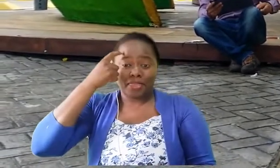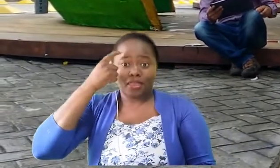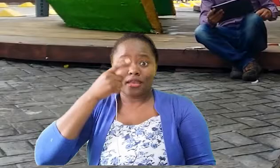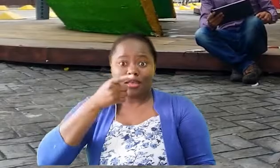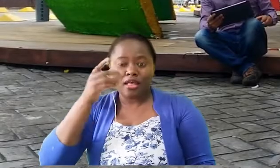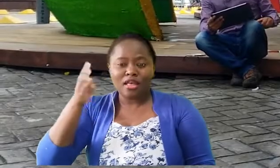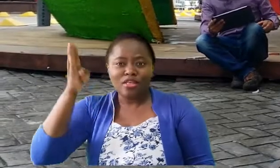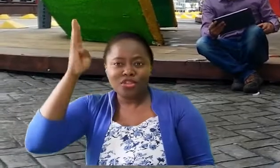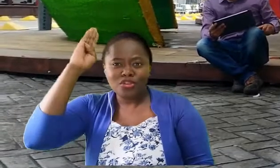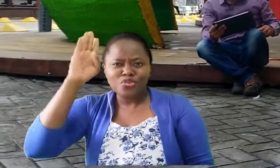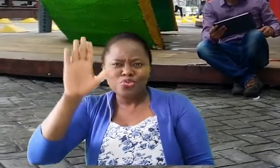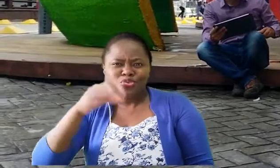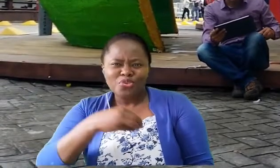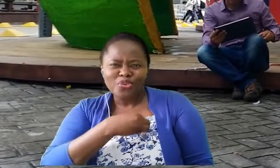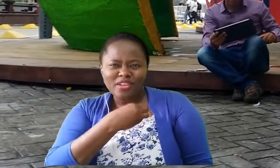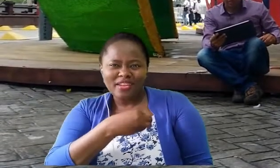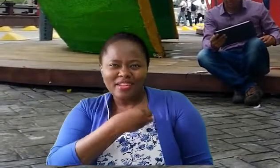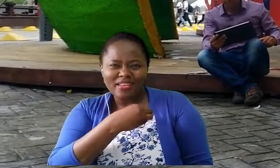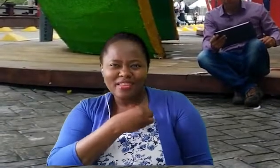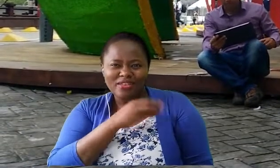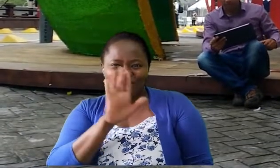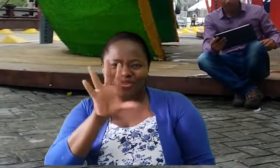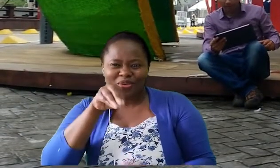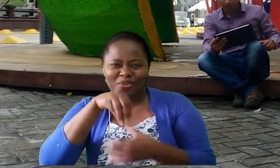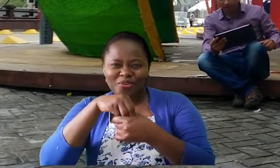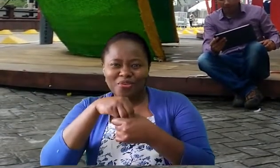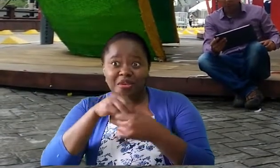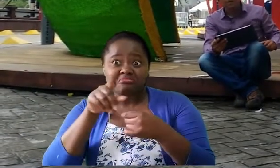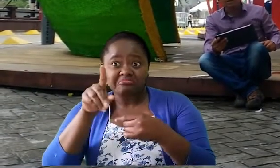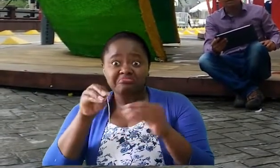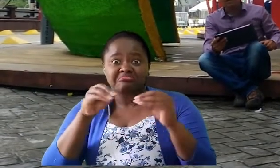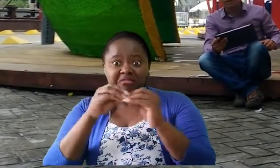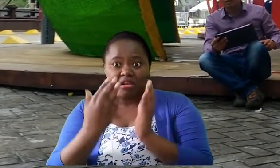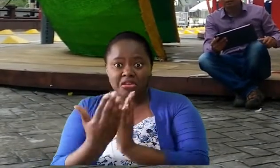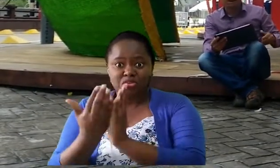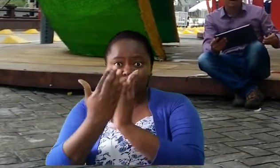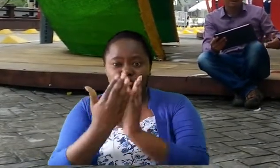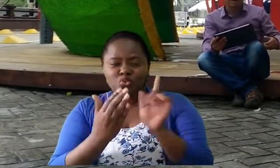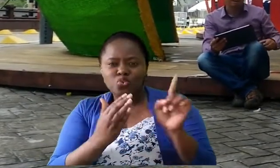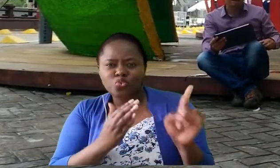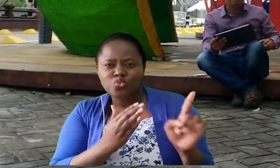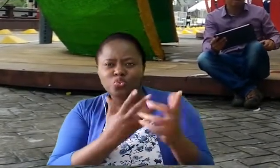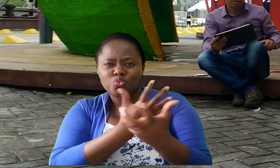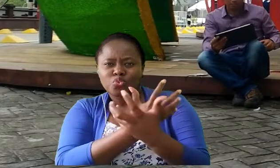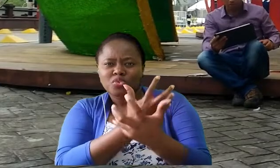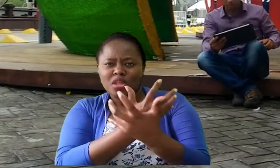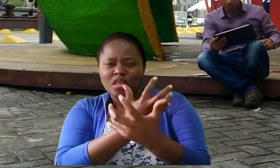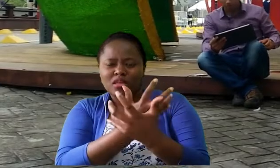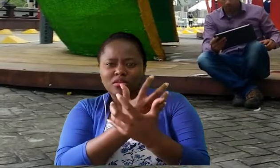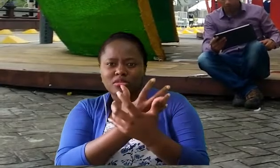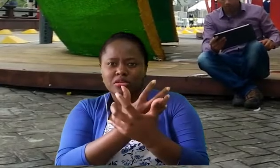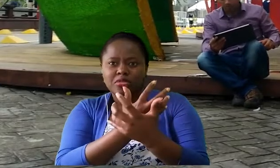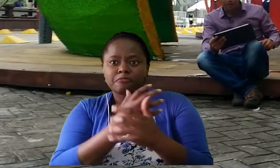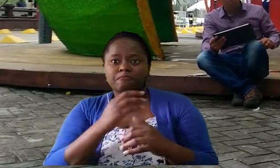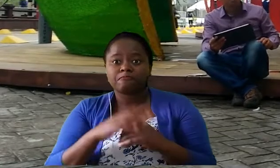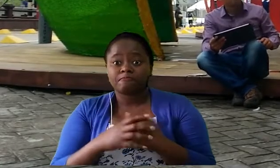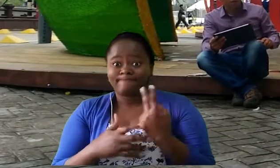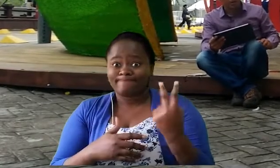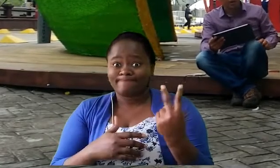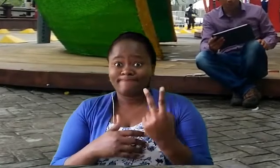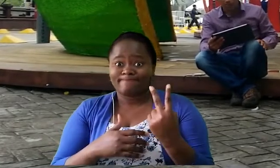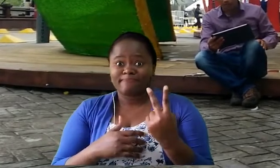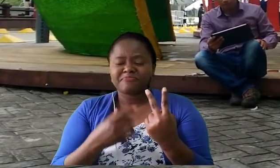además estudioso de la ciencia, Teilhard de Chardin, nos va a revelar que su idea de Dios se